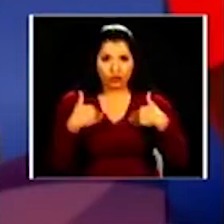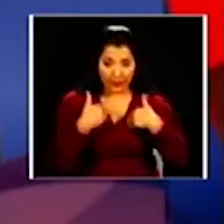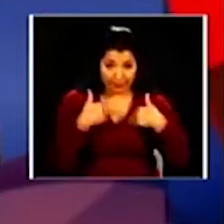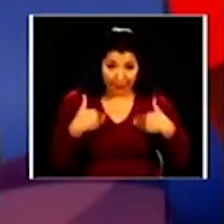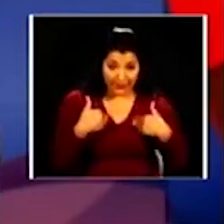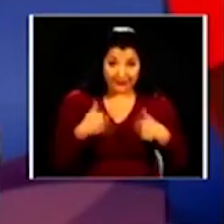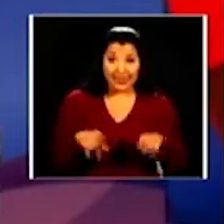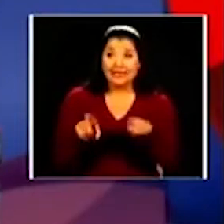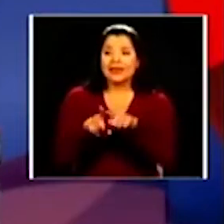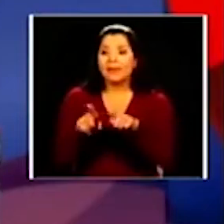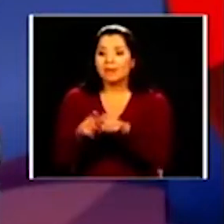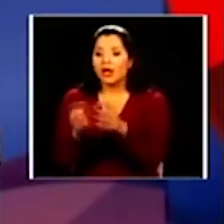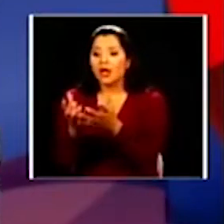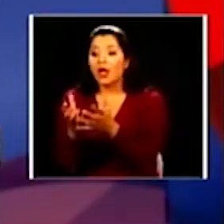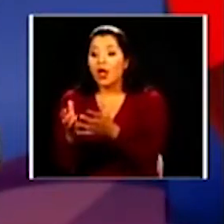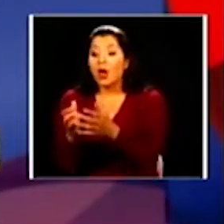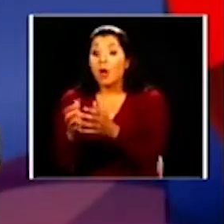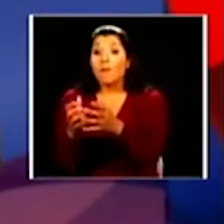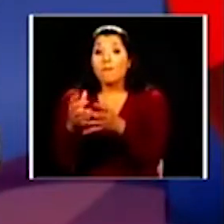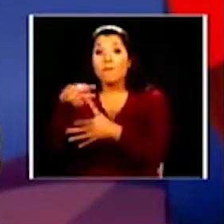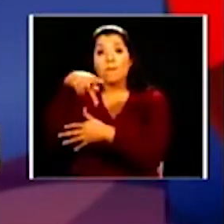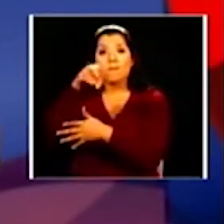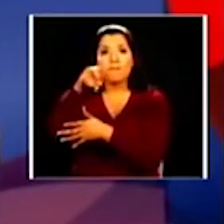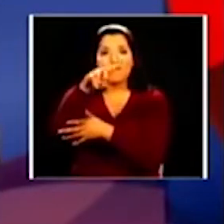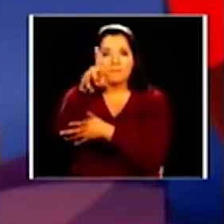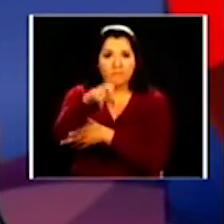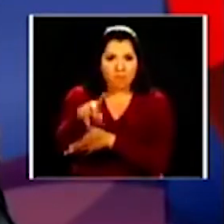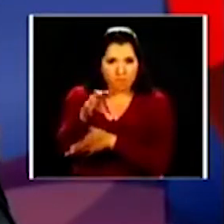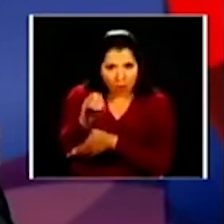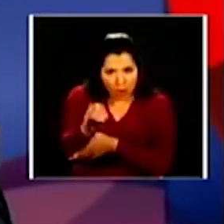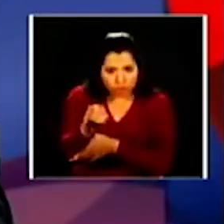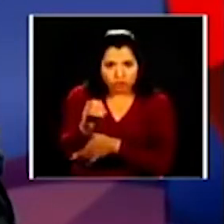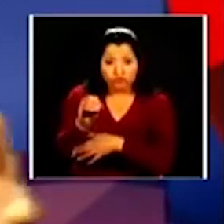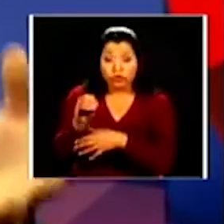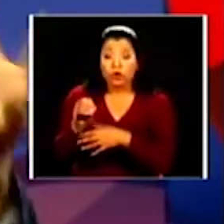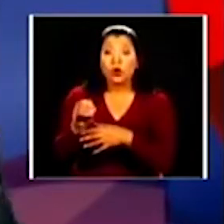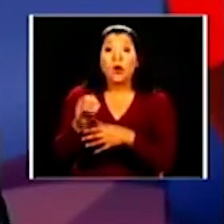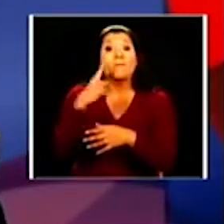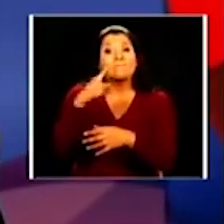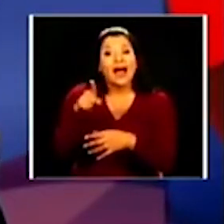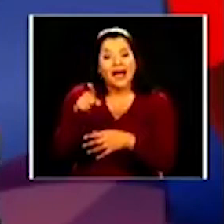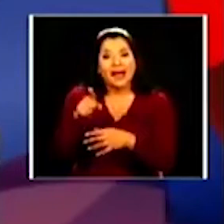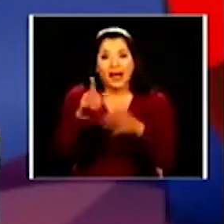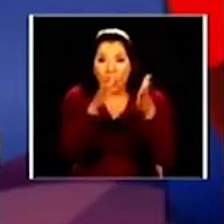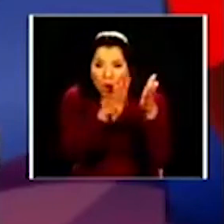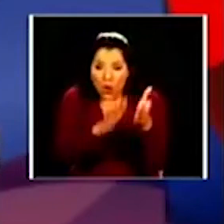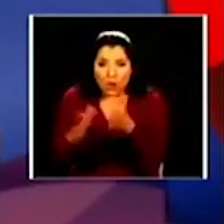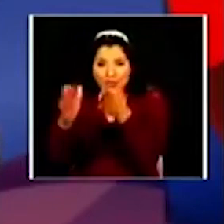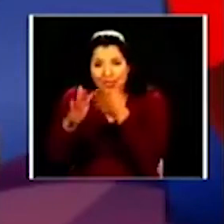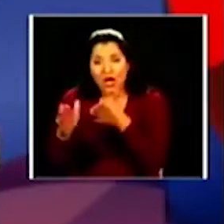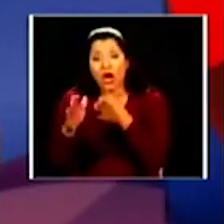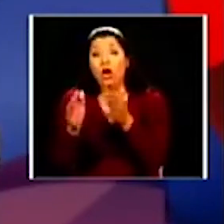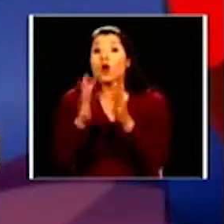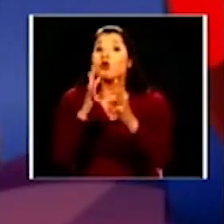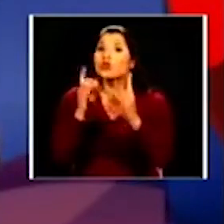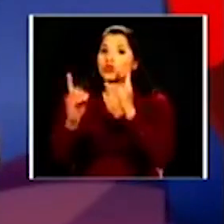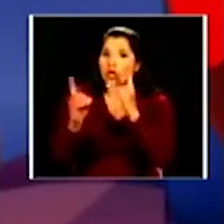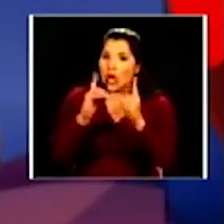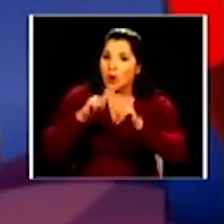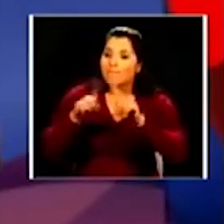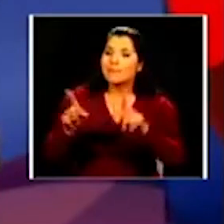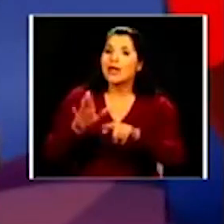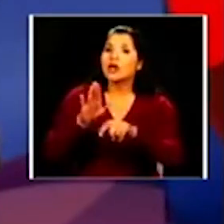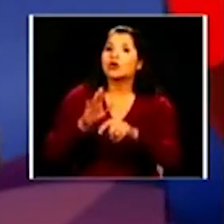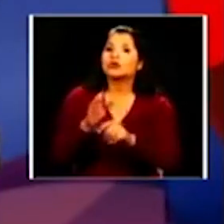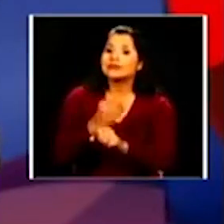los pozos y el sector turístico para ordenar eso de una manera dialogada, pero garantizar el abastecimiento